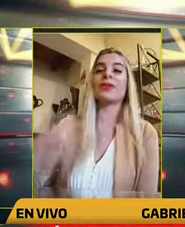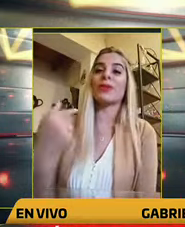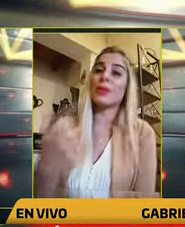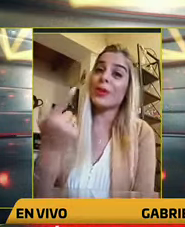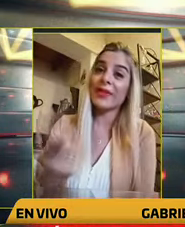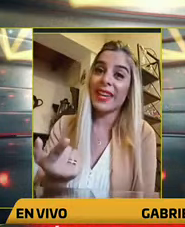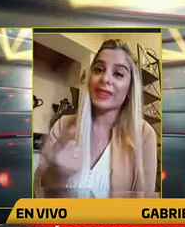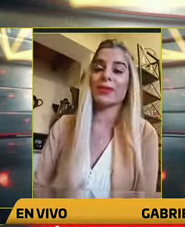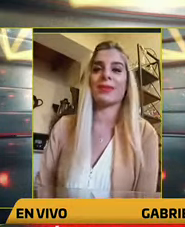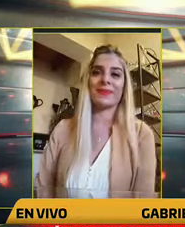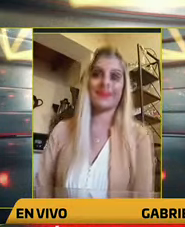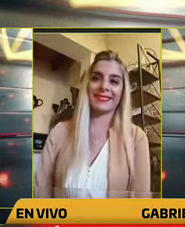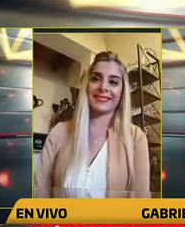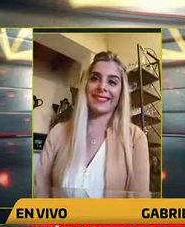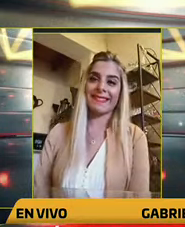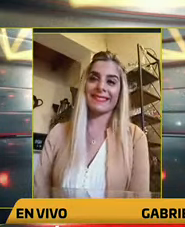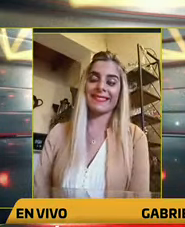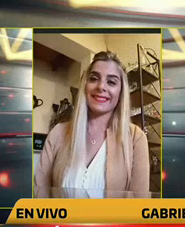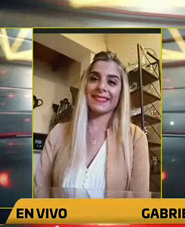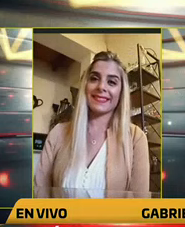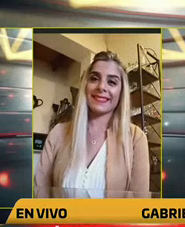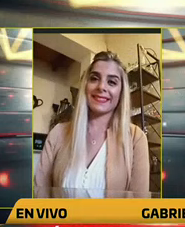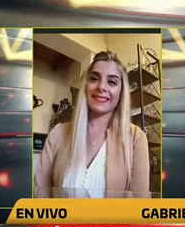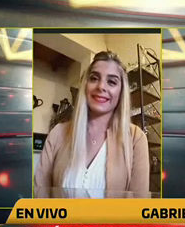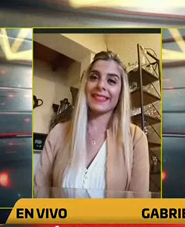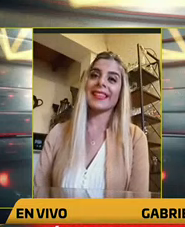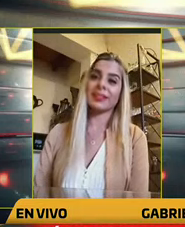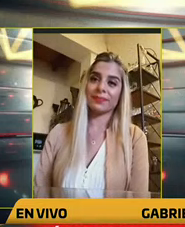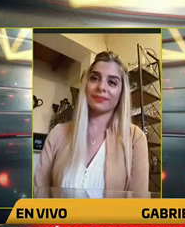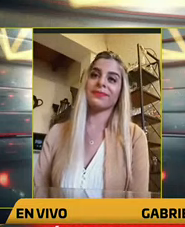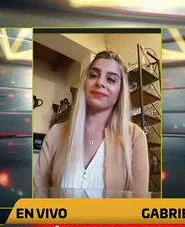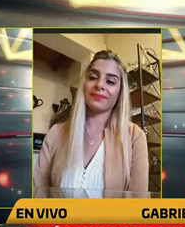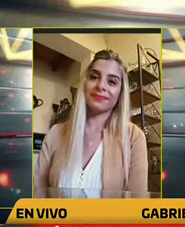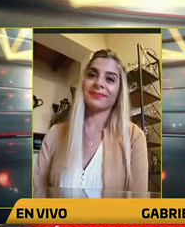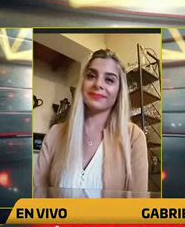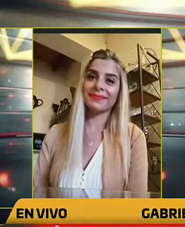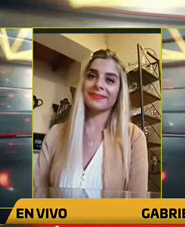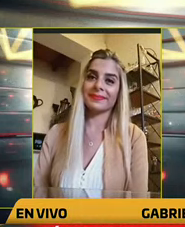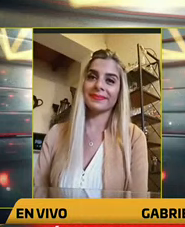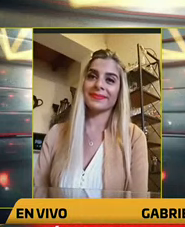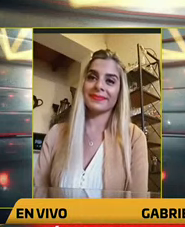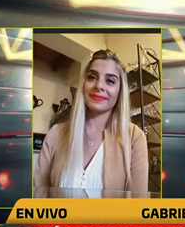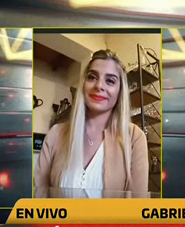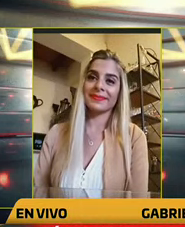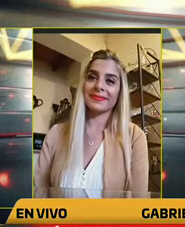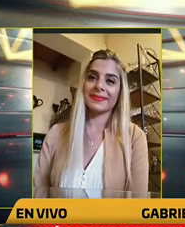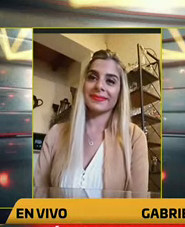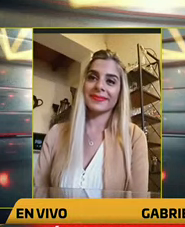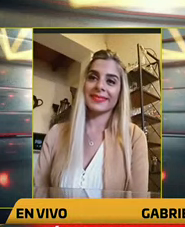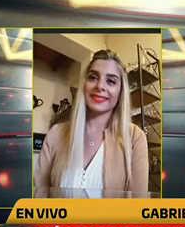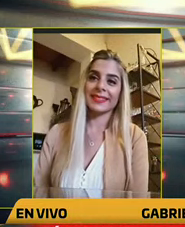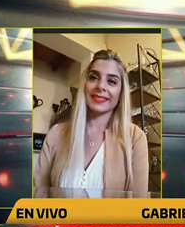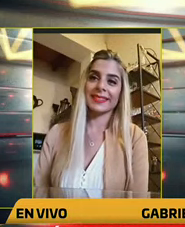nosotros y nosotros no en ellos. Ah, ya. Vos sabés que entonces los dos años